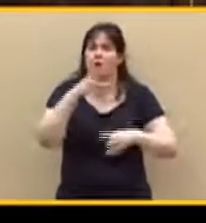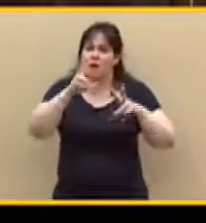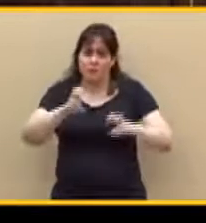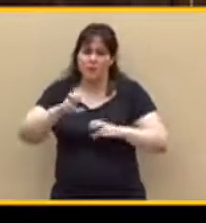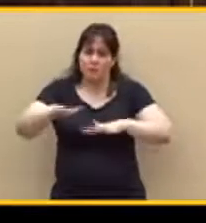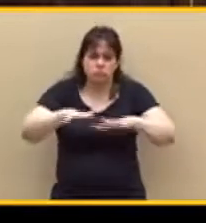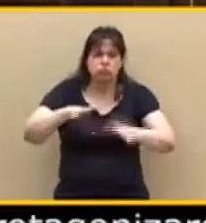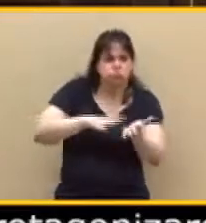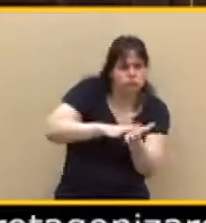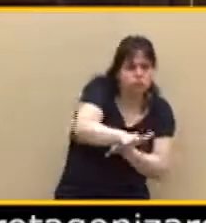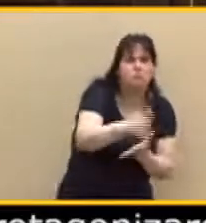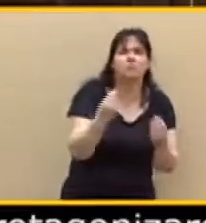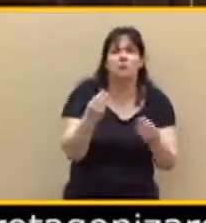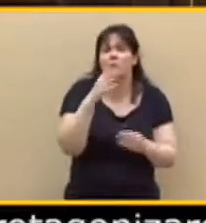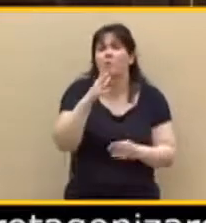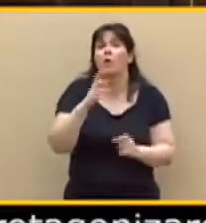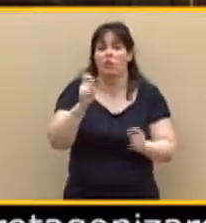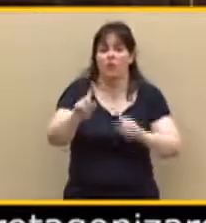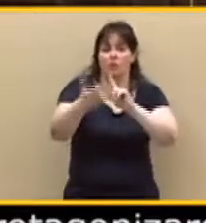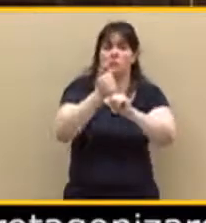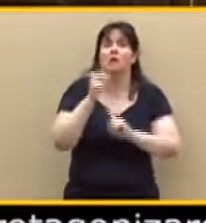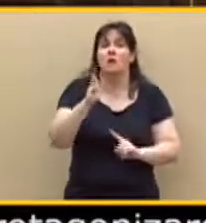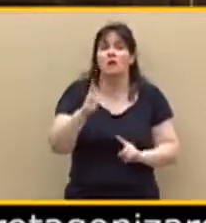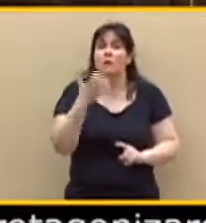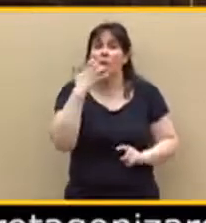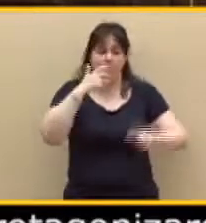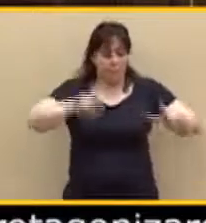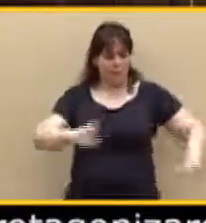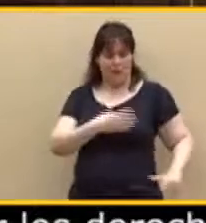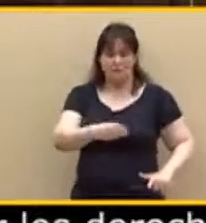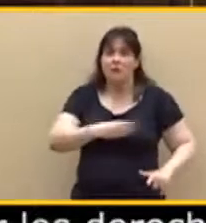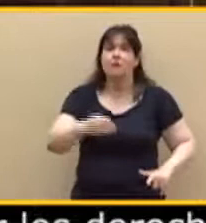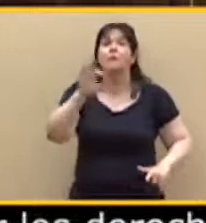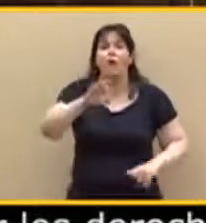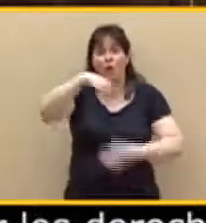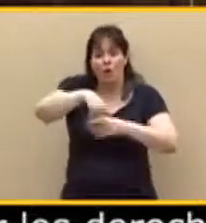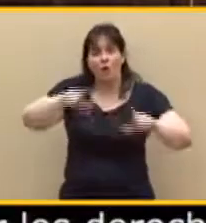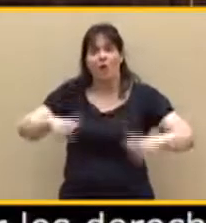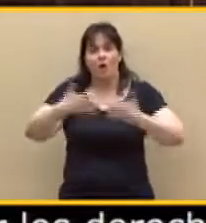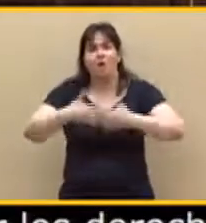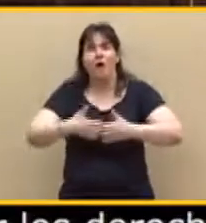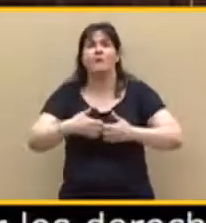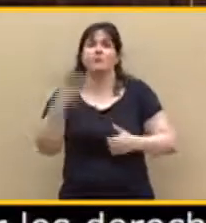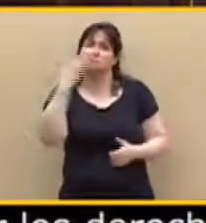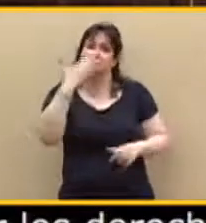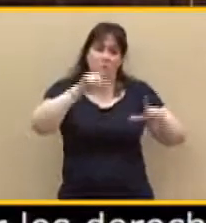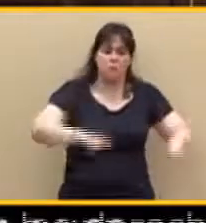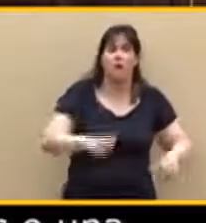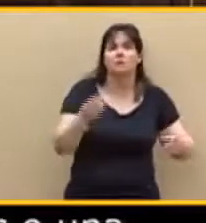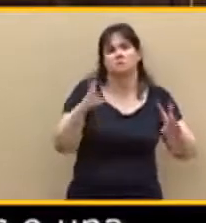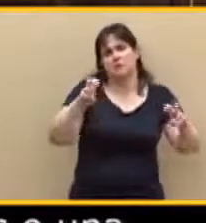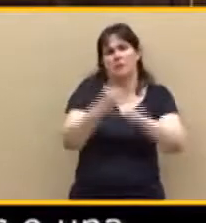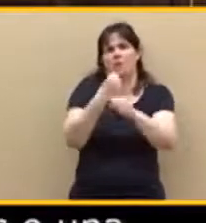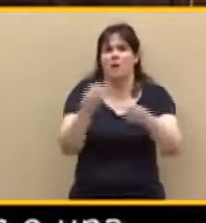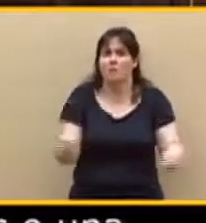derechos que la ley les negaba, como salas de lactancia, escuelas dentro de las fábricas, mejoras laborales o una remuneración salarial